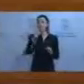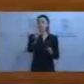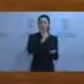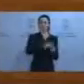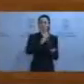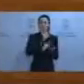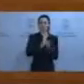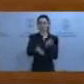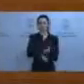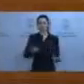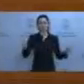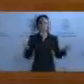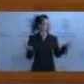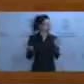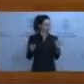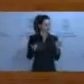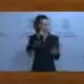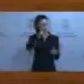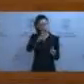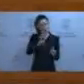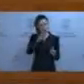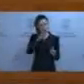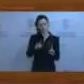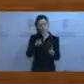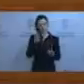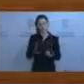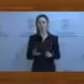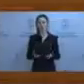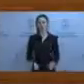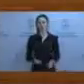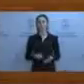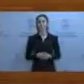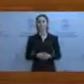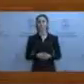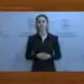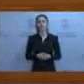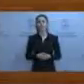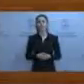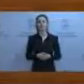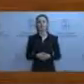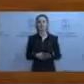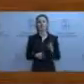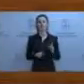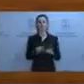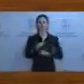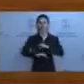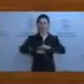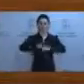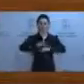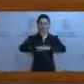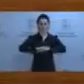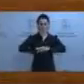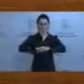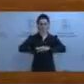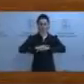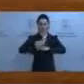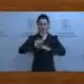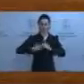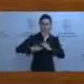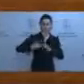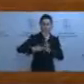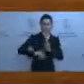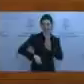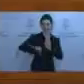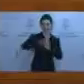si se puede hacer. Aquí simplemente, segundo punto, aquí simplemente con que se cumpla el anterior y